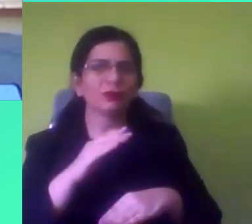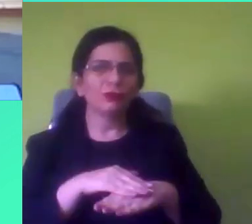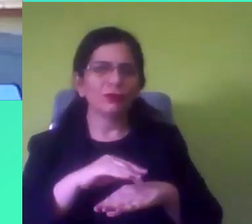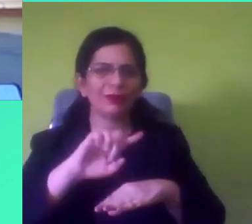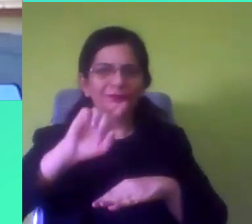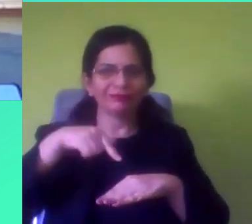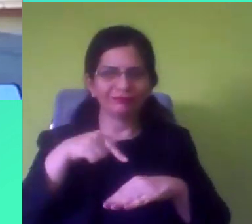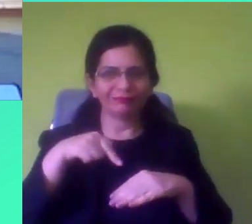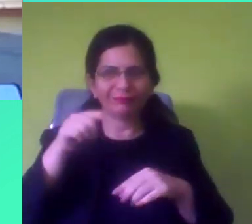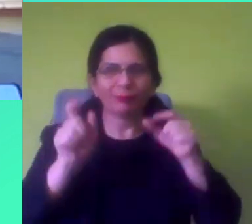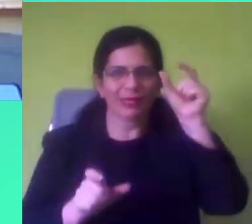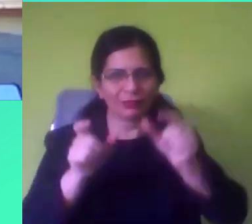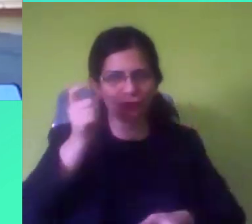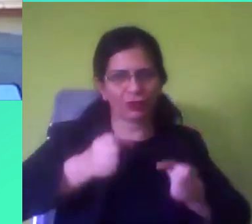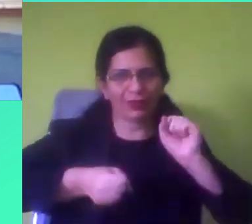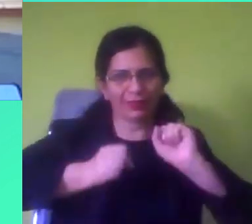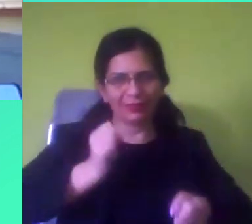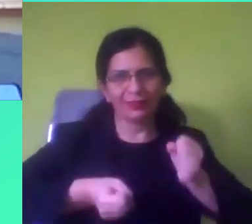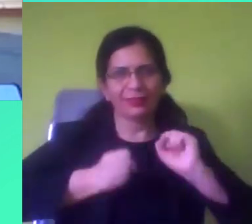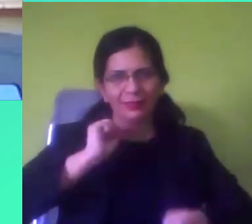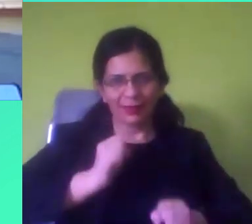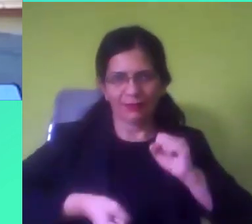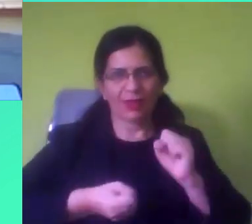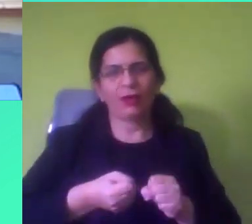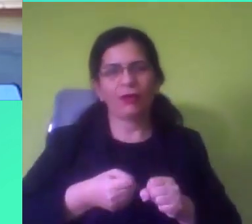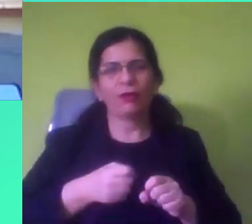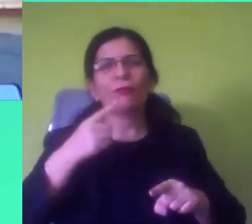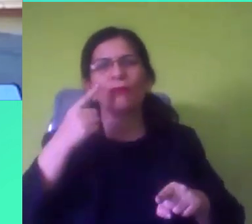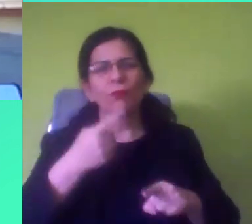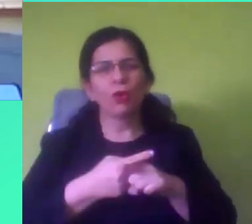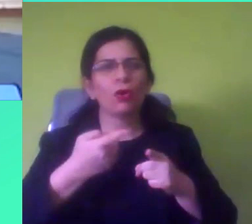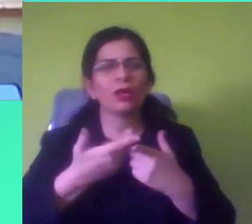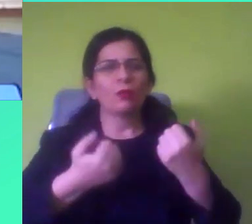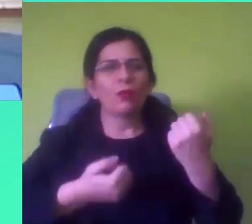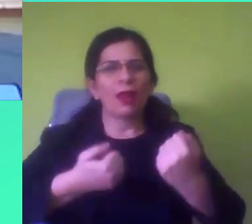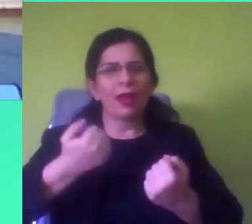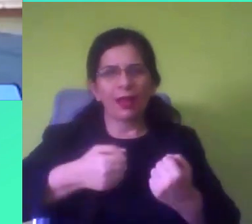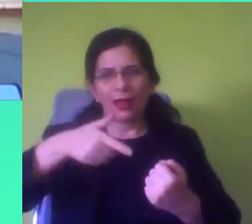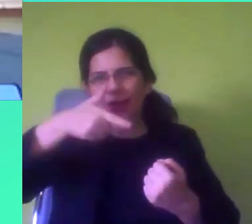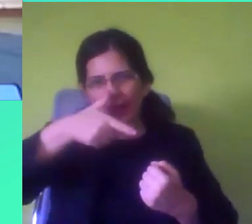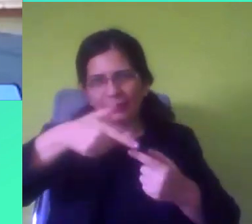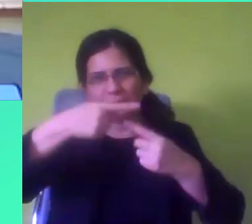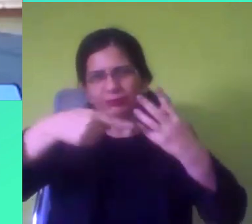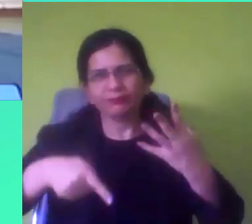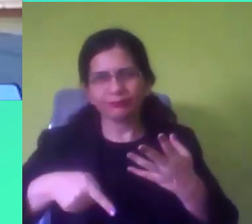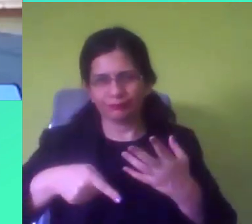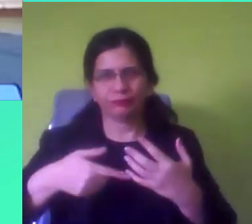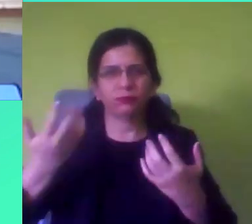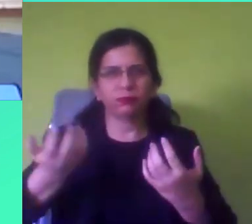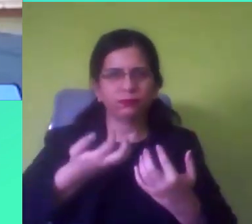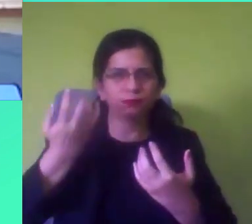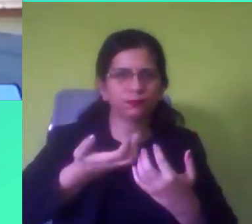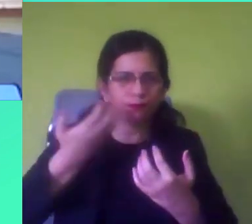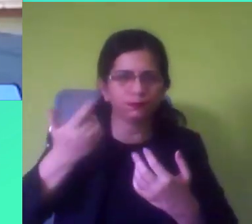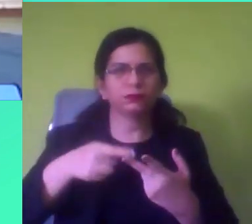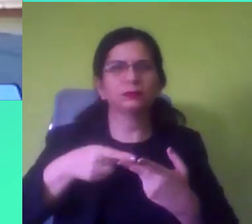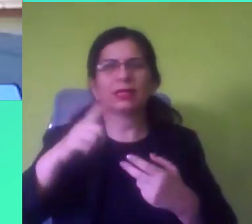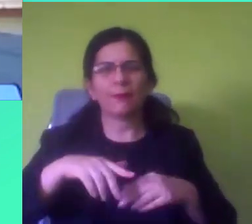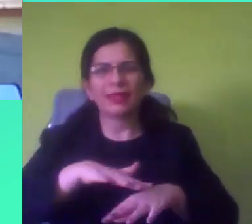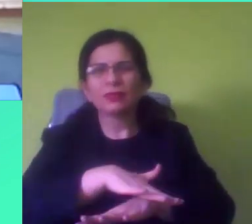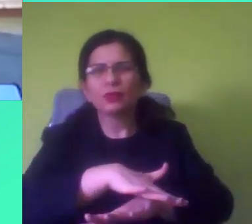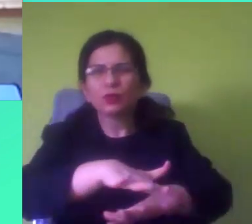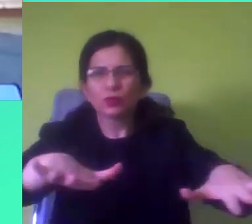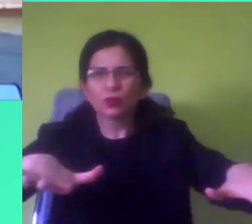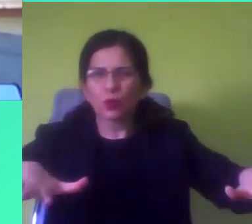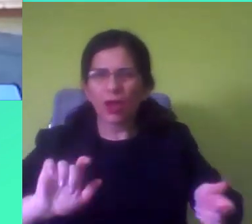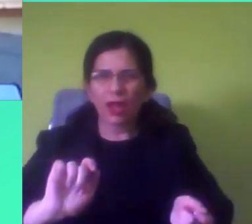y están asociadas a la quema de combustibles fósiles y el cambio de uso del suelo